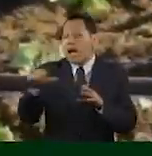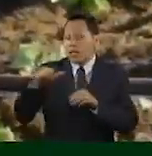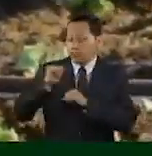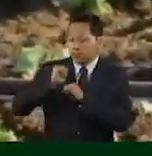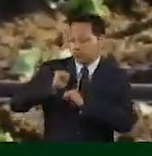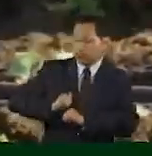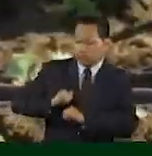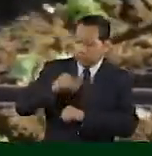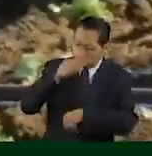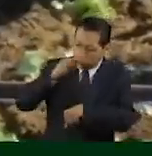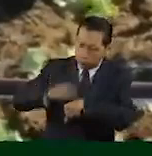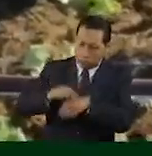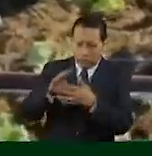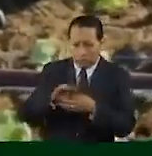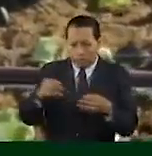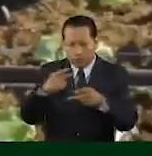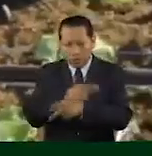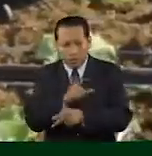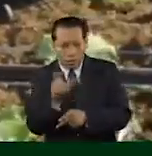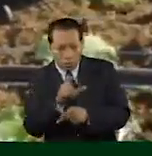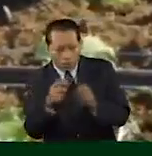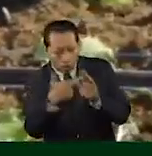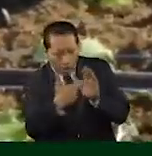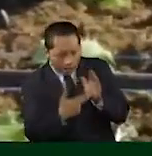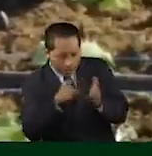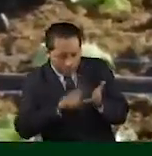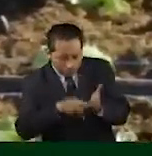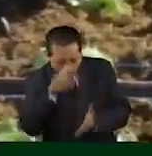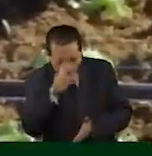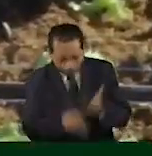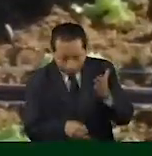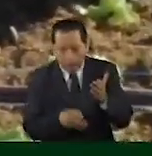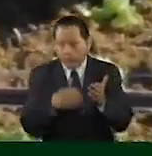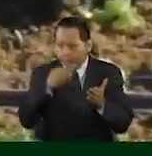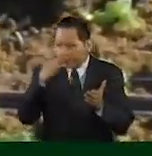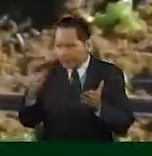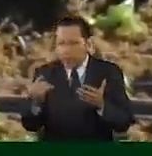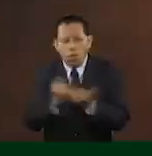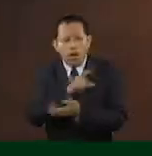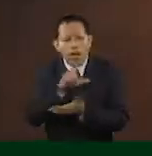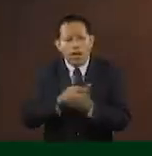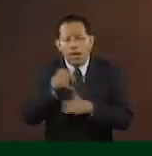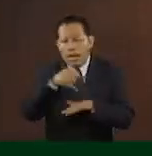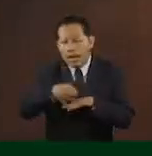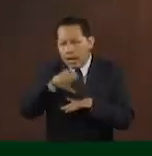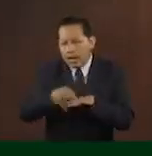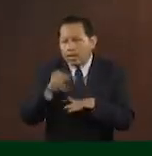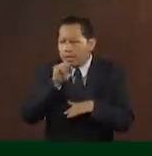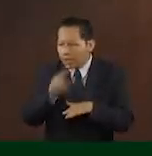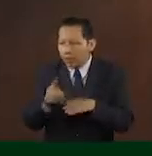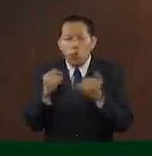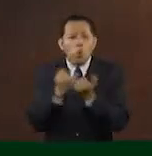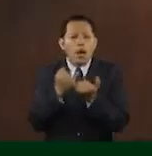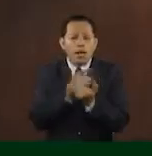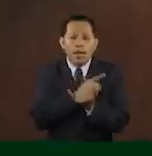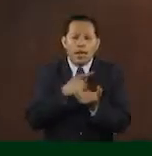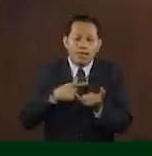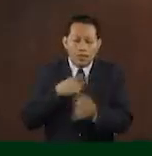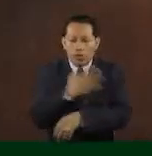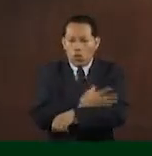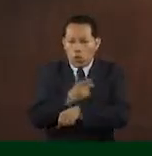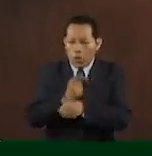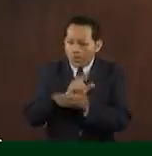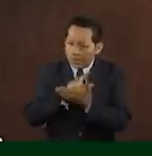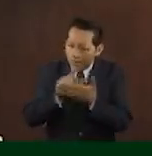sobre actos, omisiones o violaciones al reglamento interno y a las leyes agrarias y garantizar la transparencia y la rendición